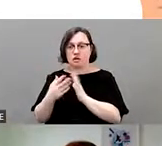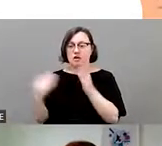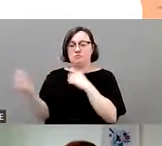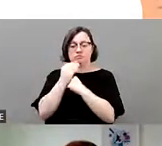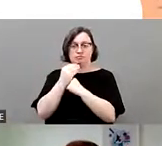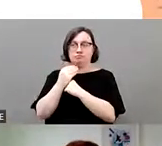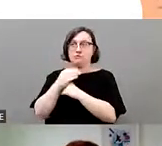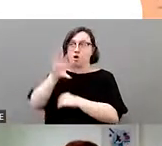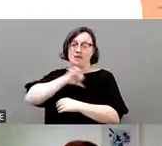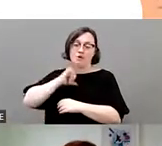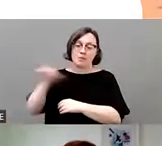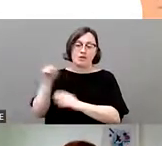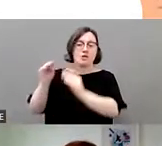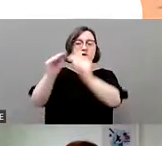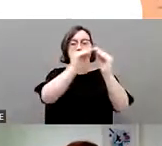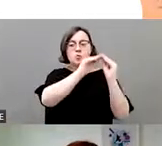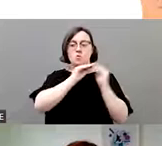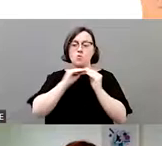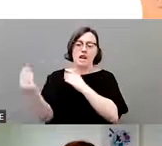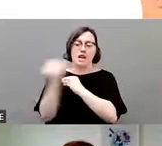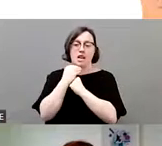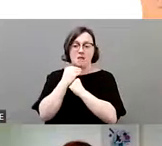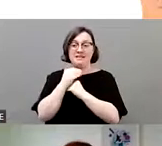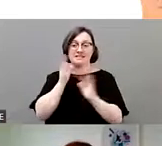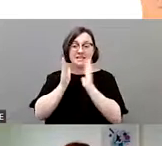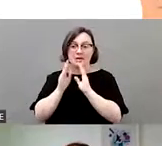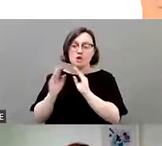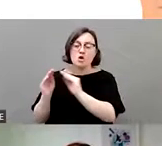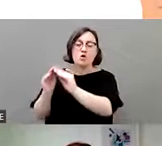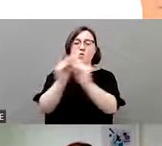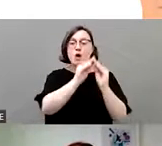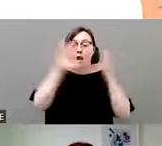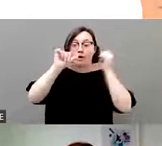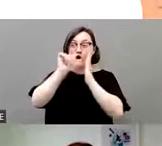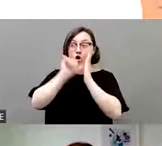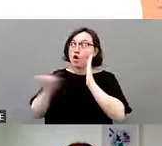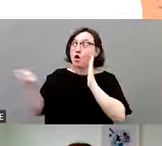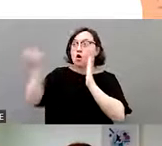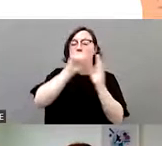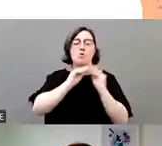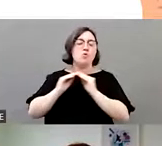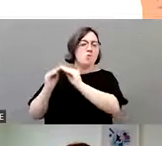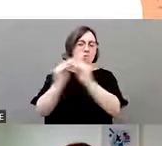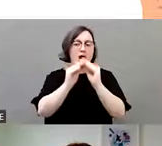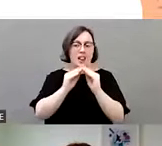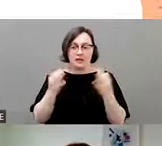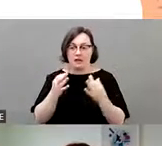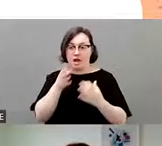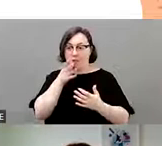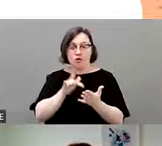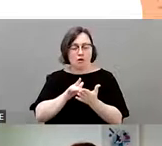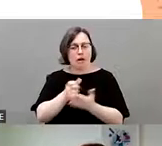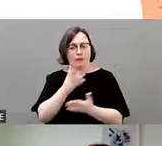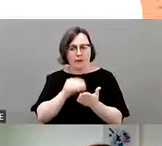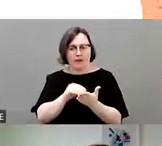por igual y que haya un tratamiento igual, un protocolo común en todas las comunidades autónomas. Porque pasa muchas veces